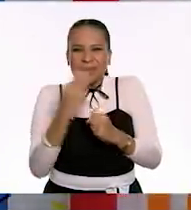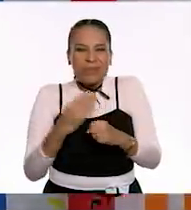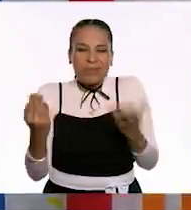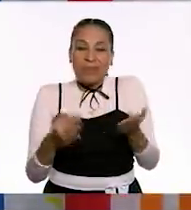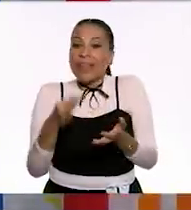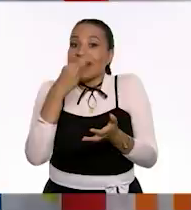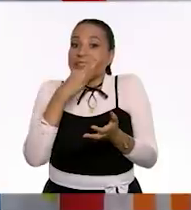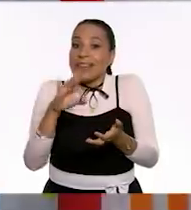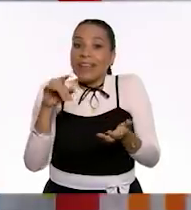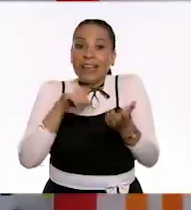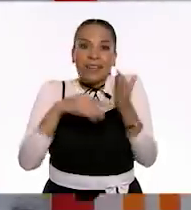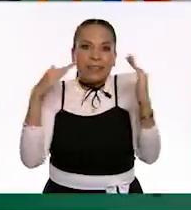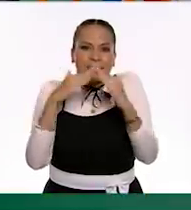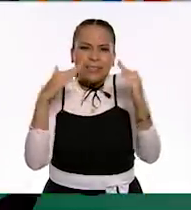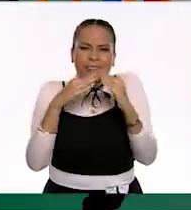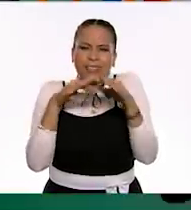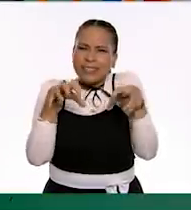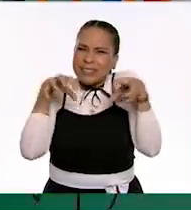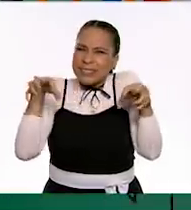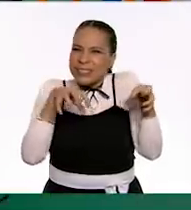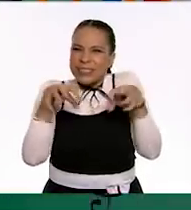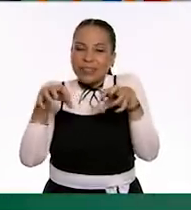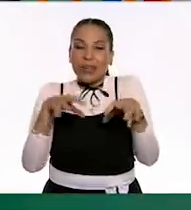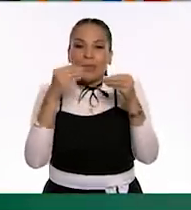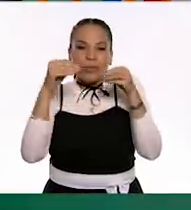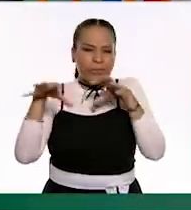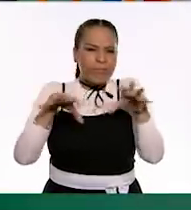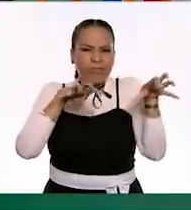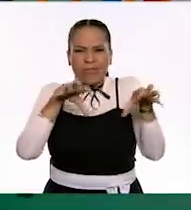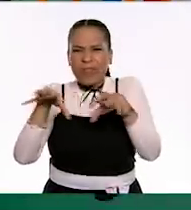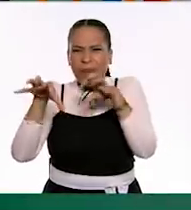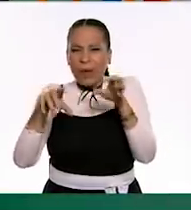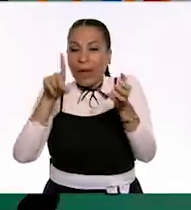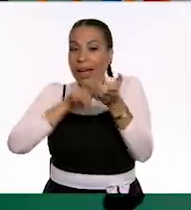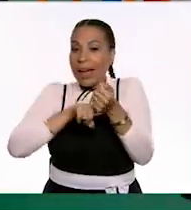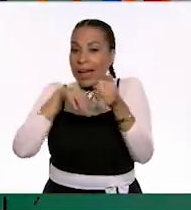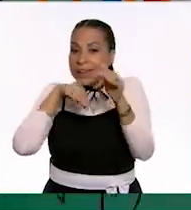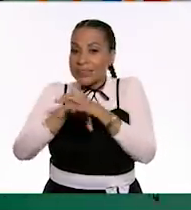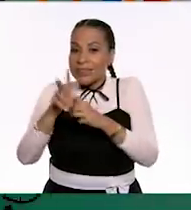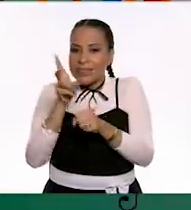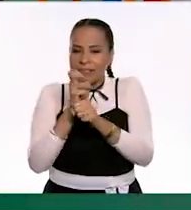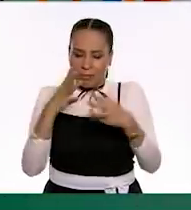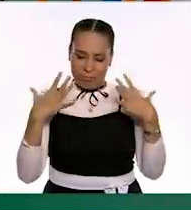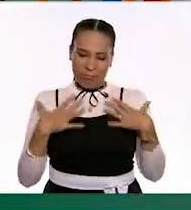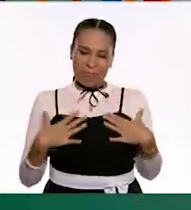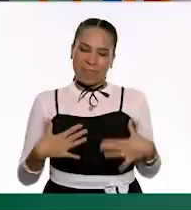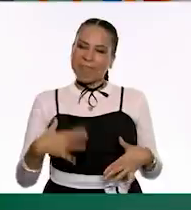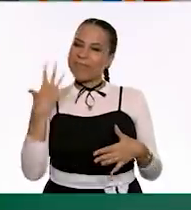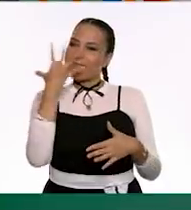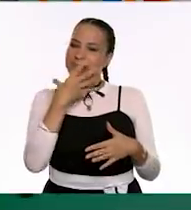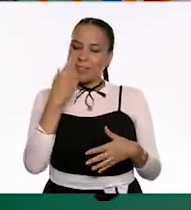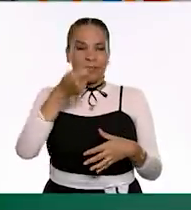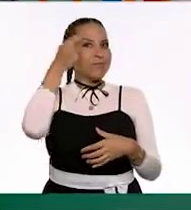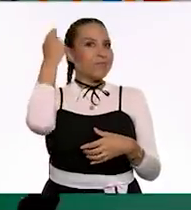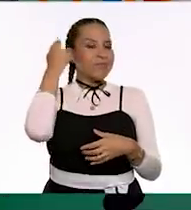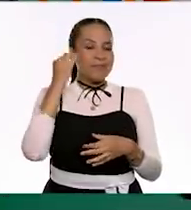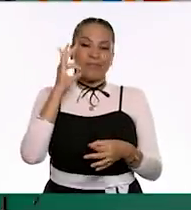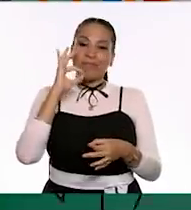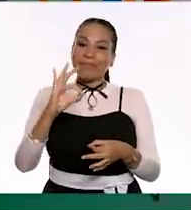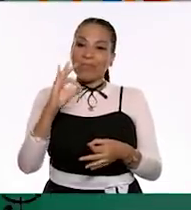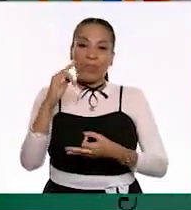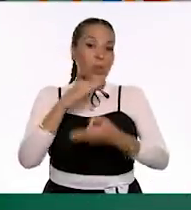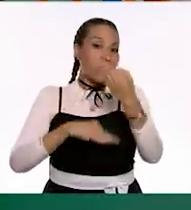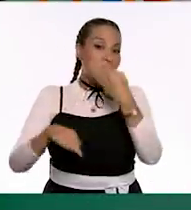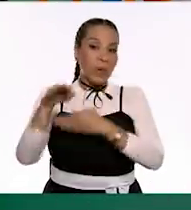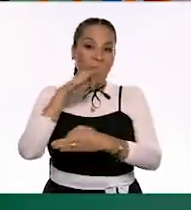Es una fiesta en la casa del terror. Hay monstruos invitados, muy bien vestidos y bien peinados, y